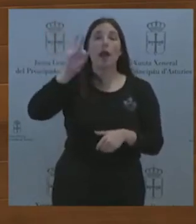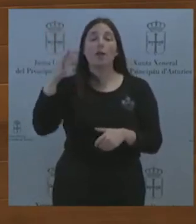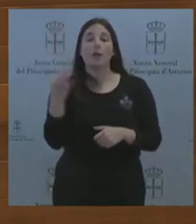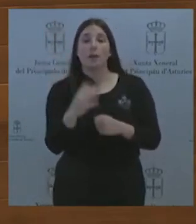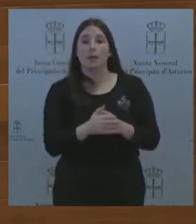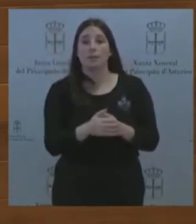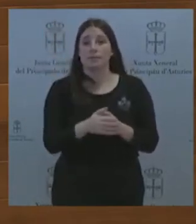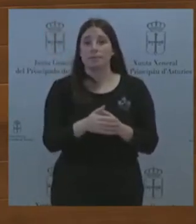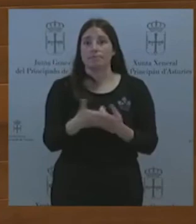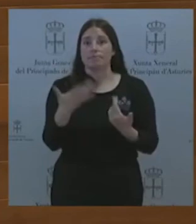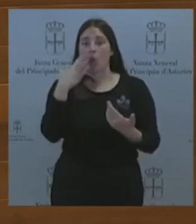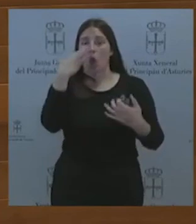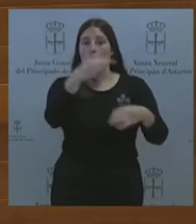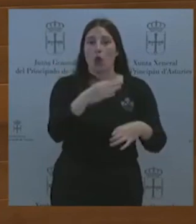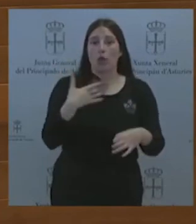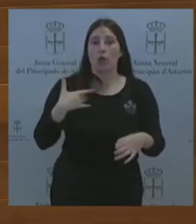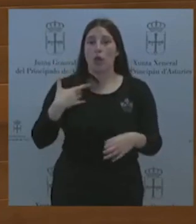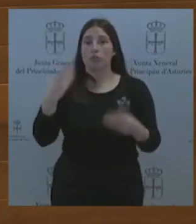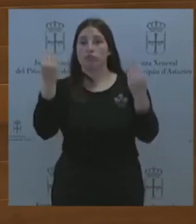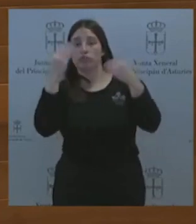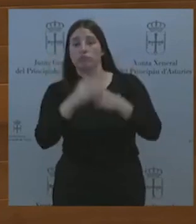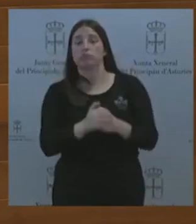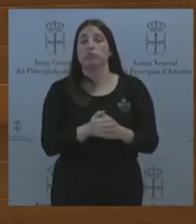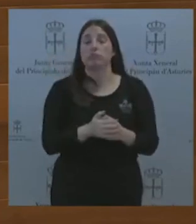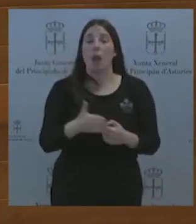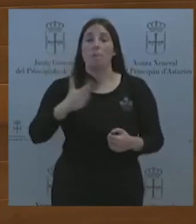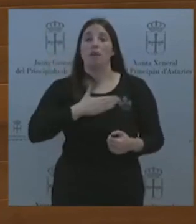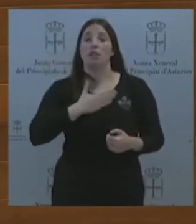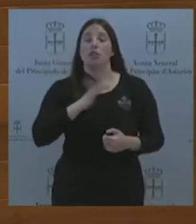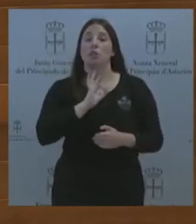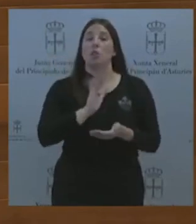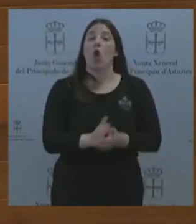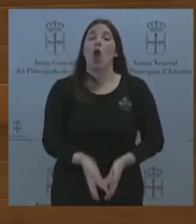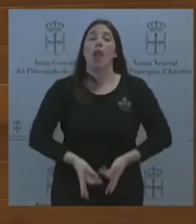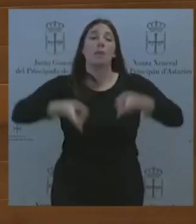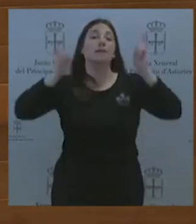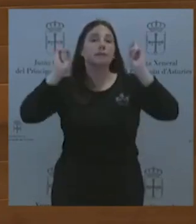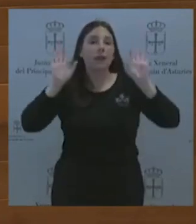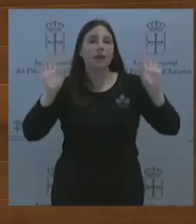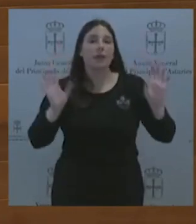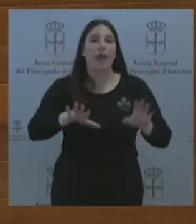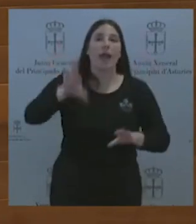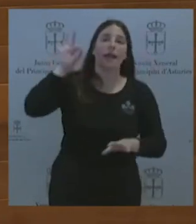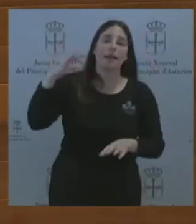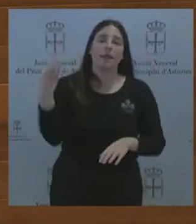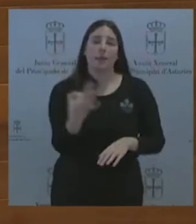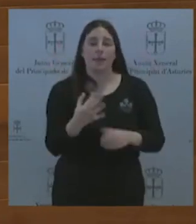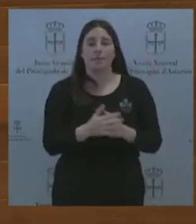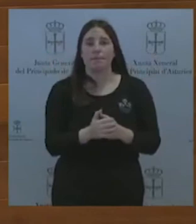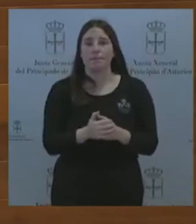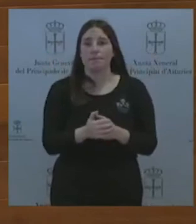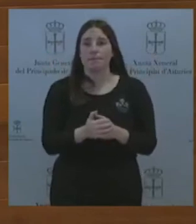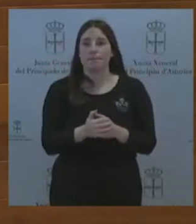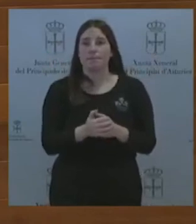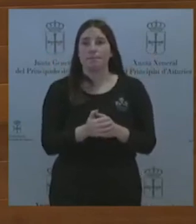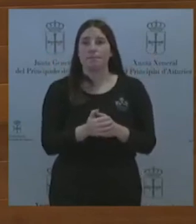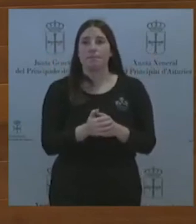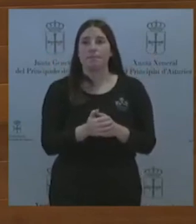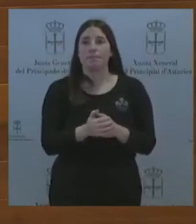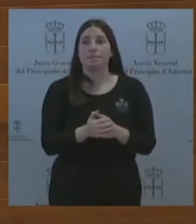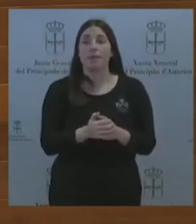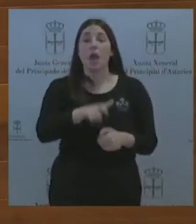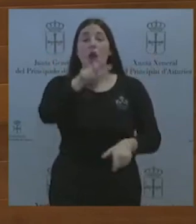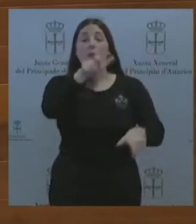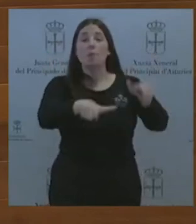patriotismo y libertad o intereses de las élites globalistas. Frente a quienes comulgan con el nuevo catecismo climático,